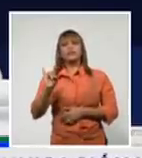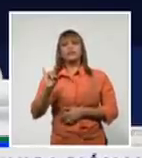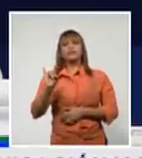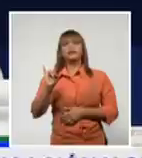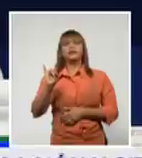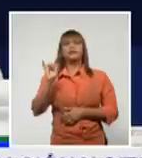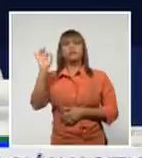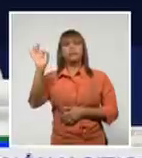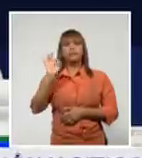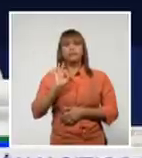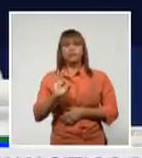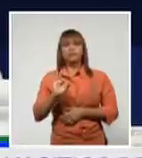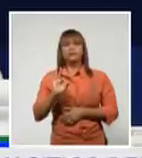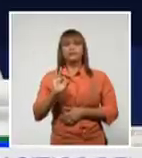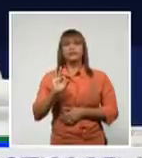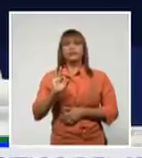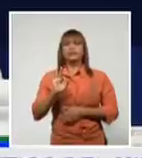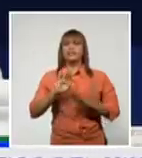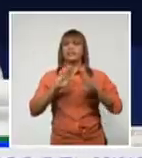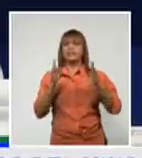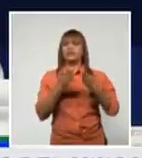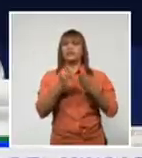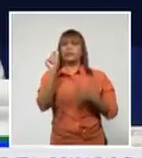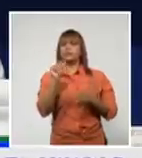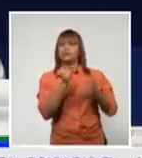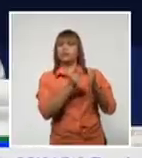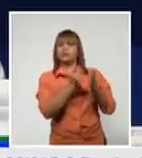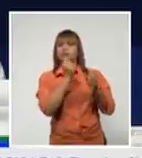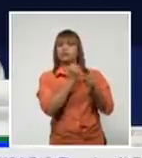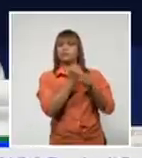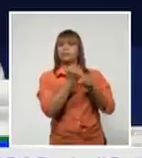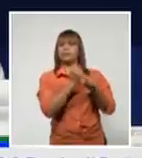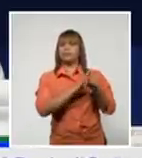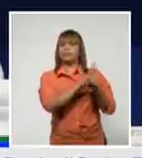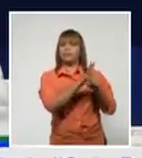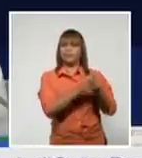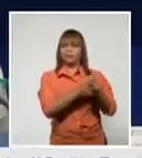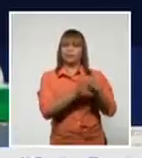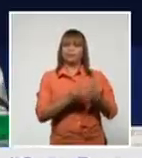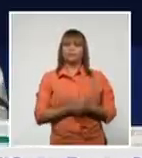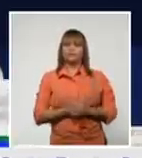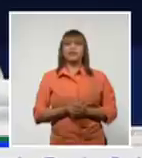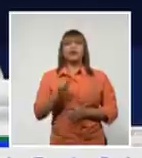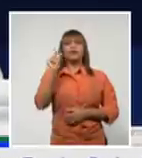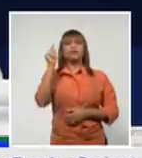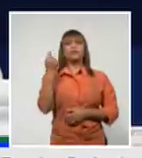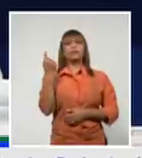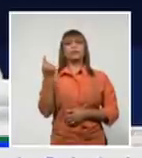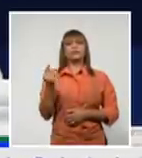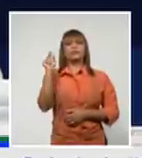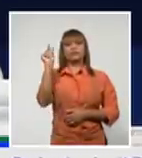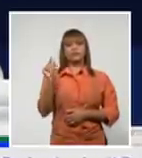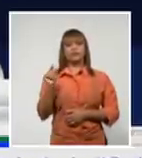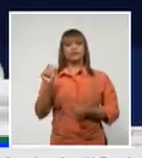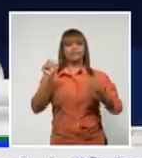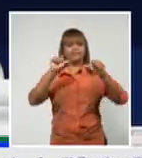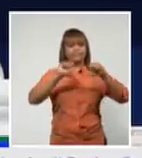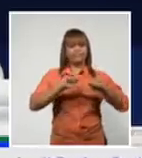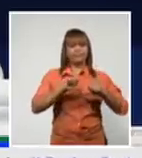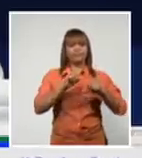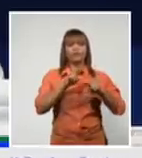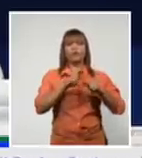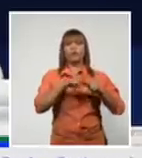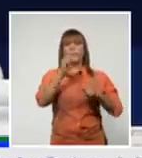89% de los diagnosticados. Un paciente crítico en el hospital de Matanzas,